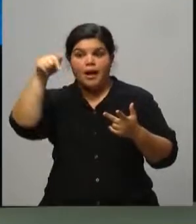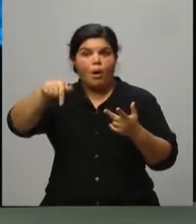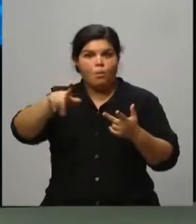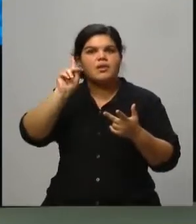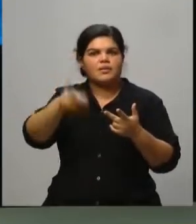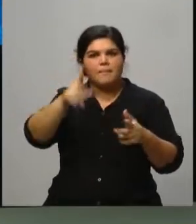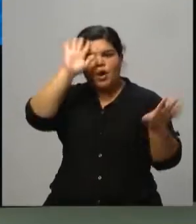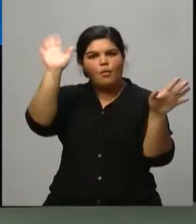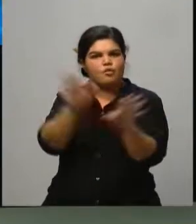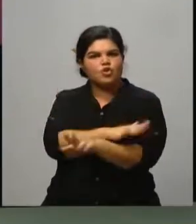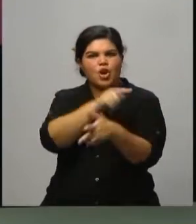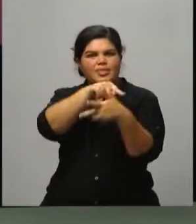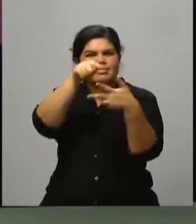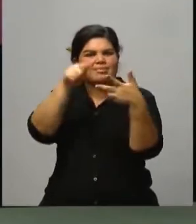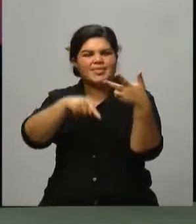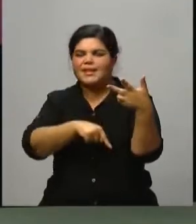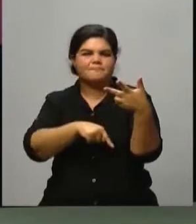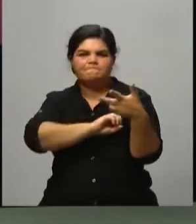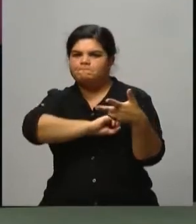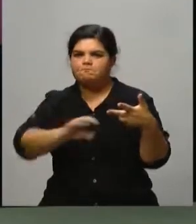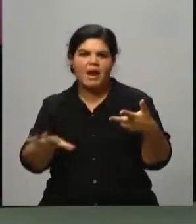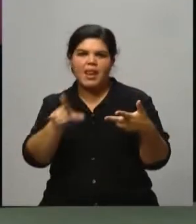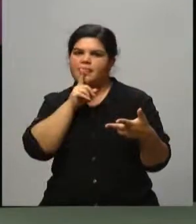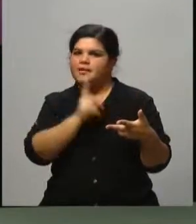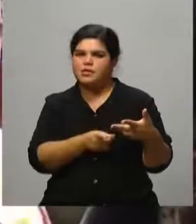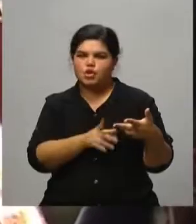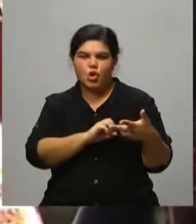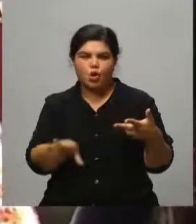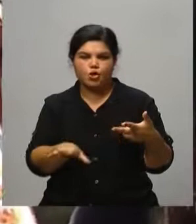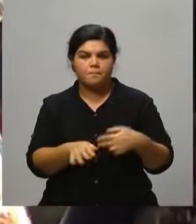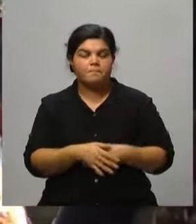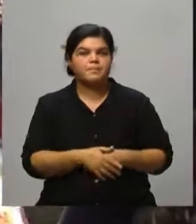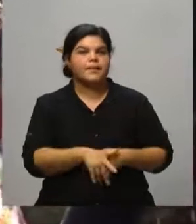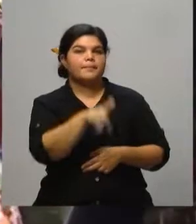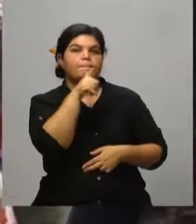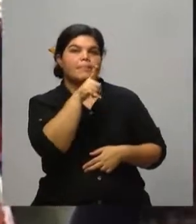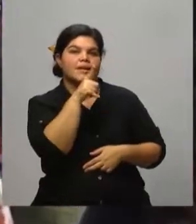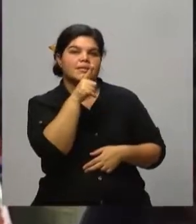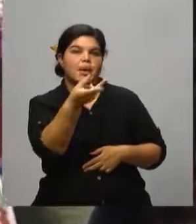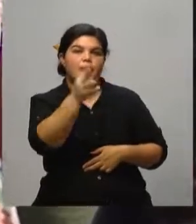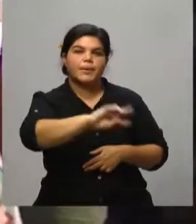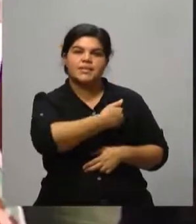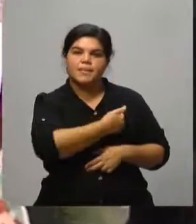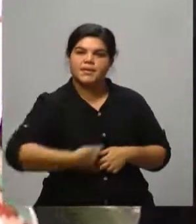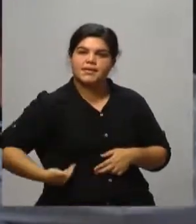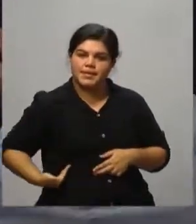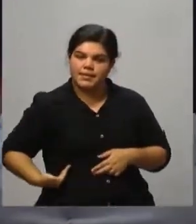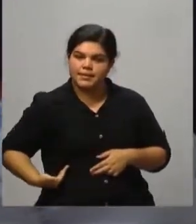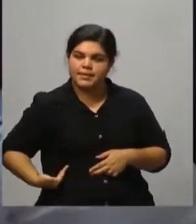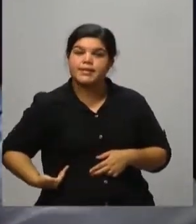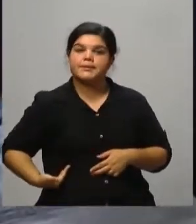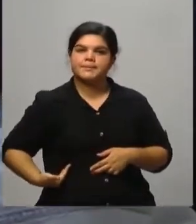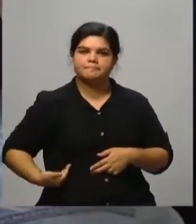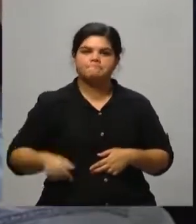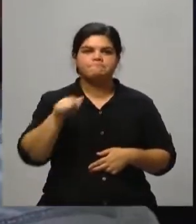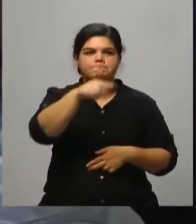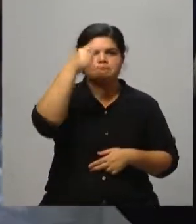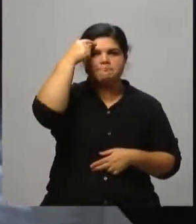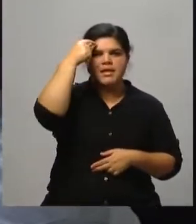están condenadas en actos políticos, creo que eso no le suma ni al partido que lo convoca o al movimiento que lo convoca,